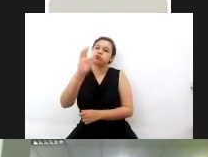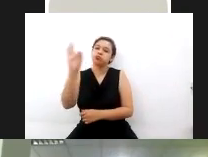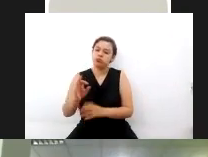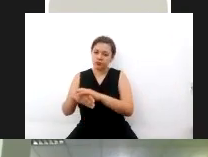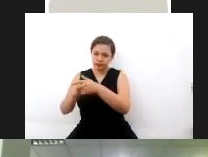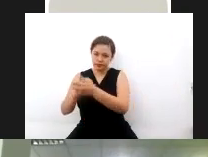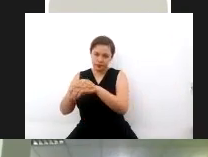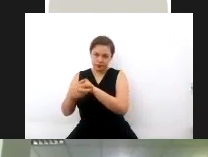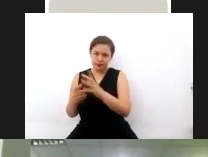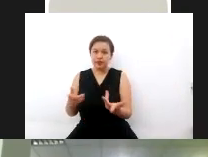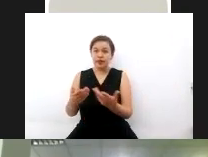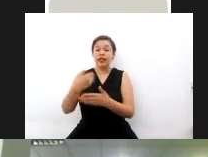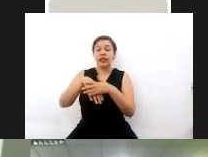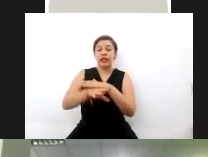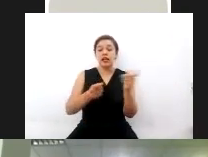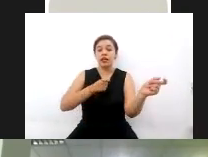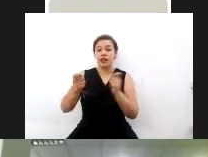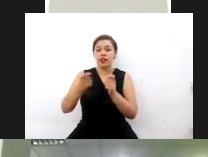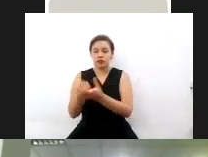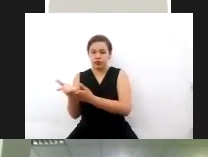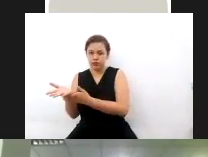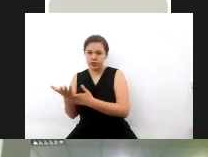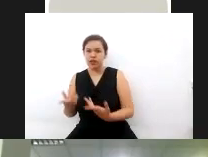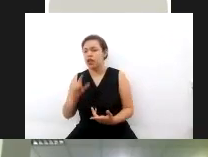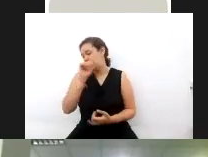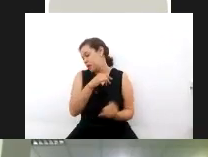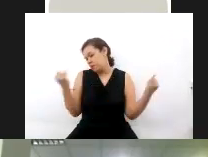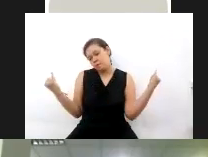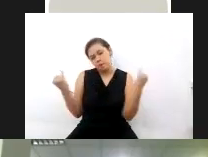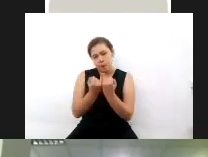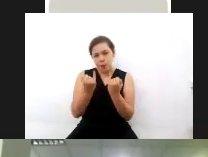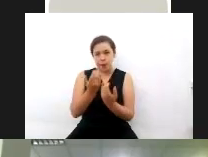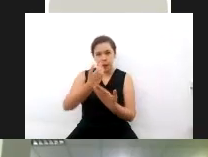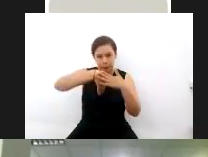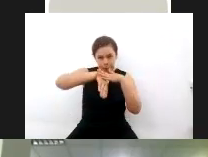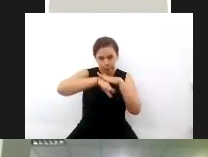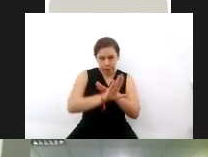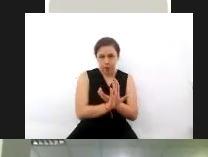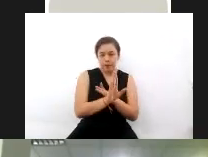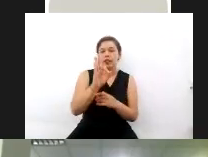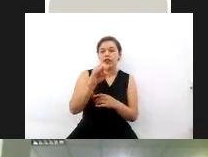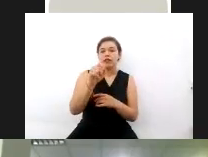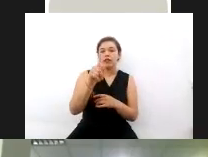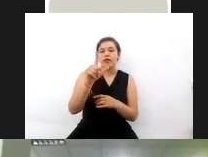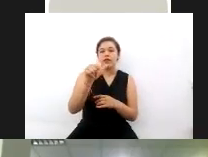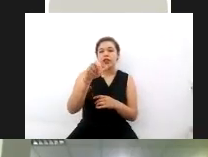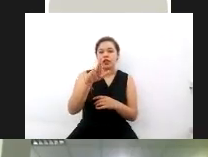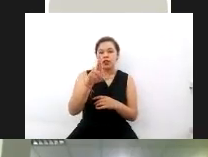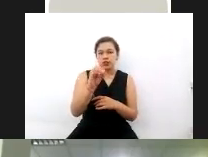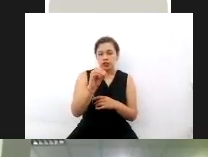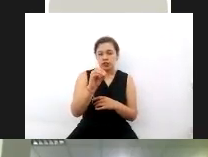El control de ingreso y egreso, pues lo mismo. El ingreso va a ser en el filtro, cuando ustedes